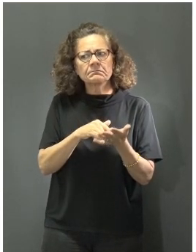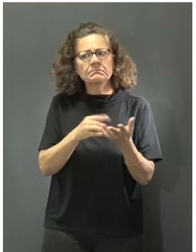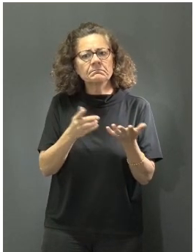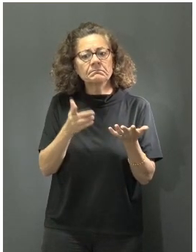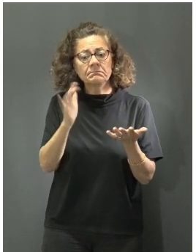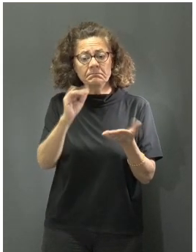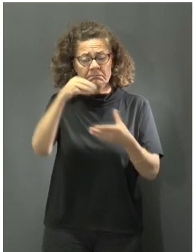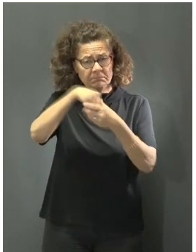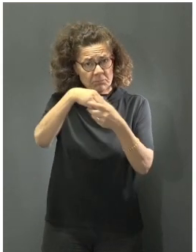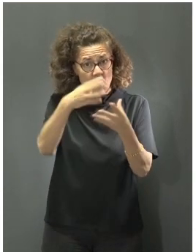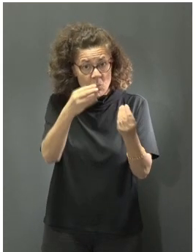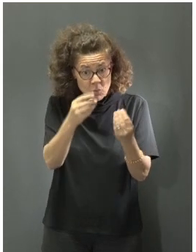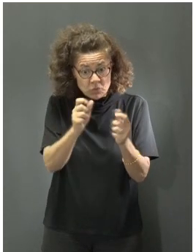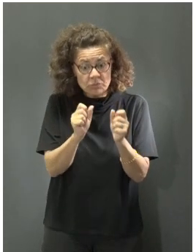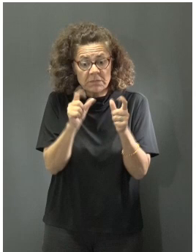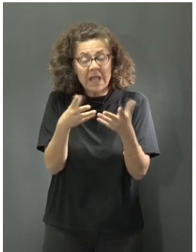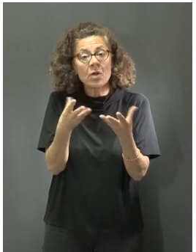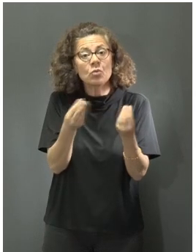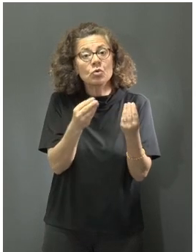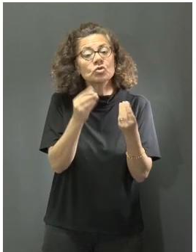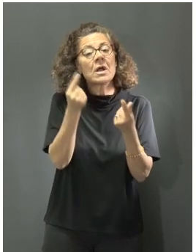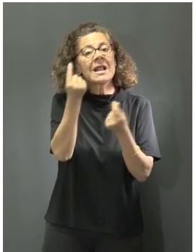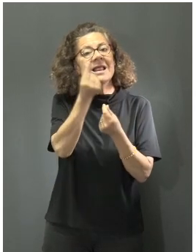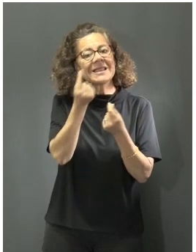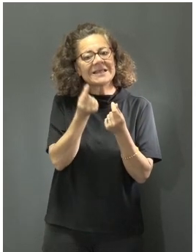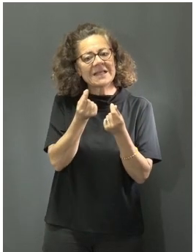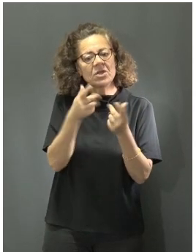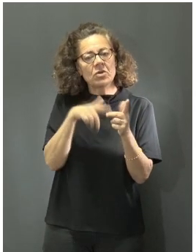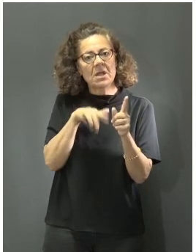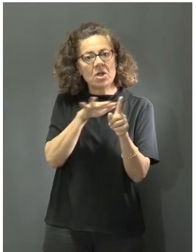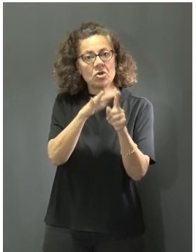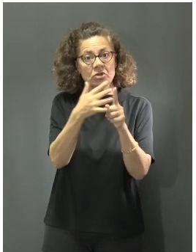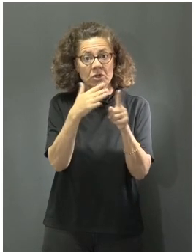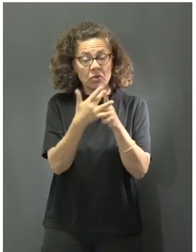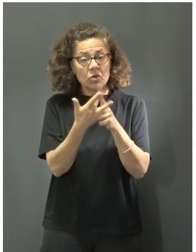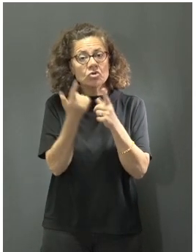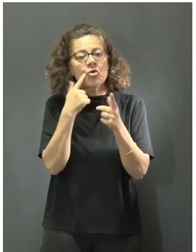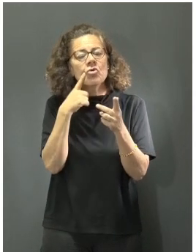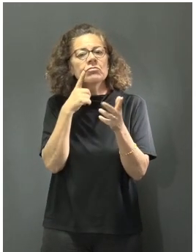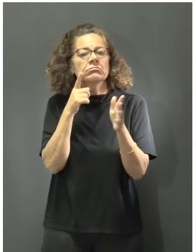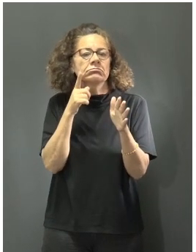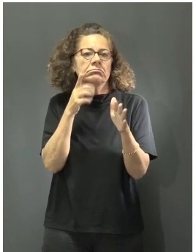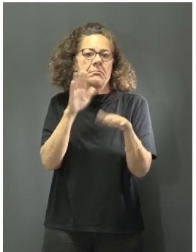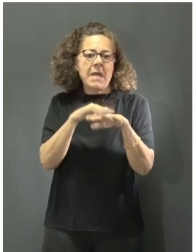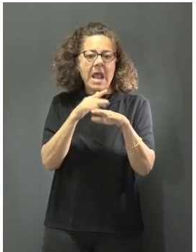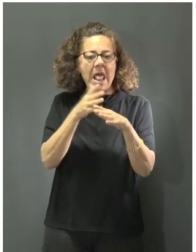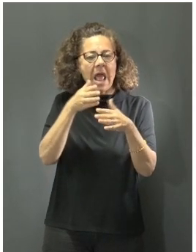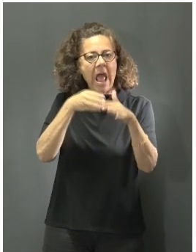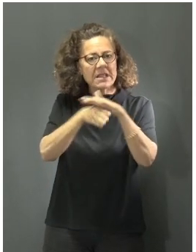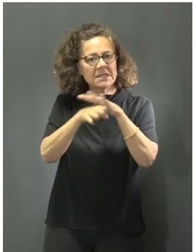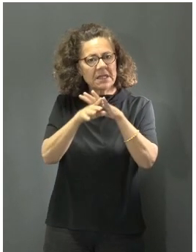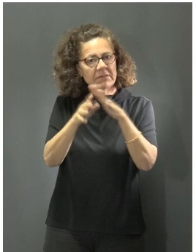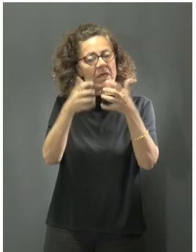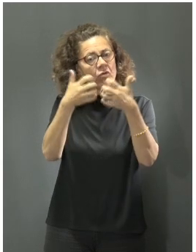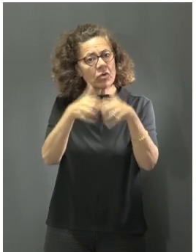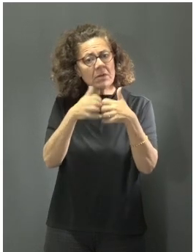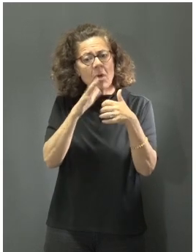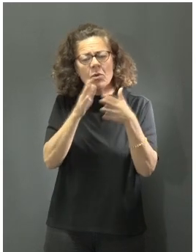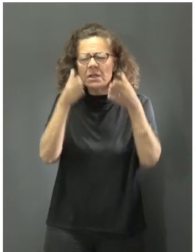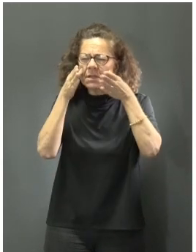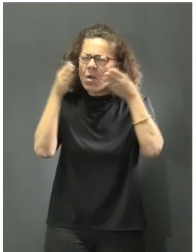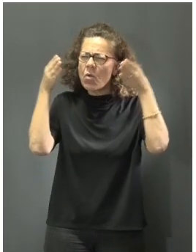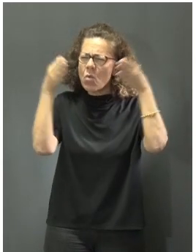mucho que aportar al diseño de los entornos con criterios de accesibilidad cognitiva, ¿no? Porque están muy dirigidas